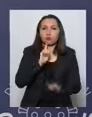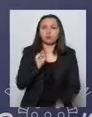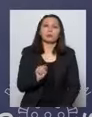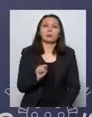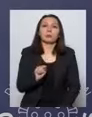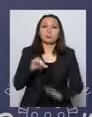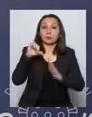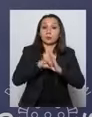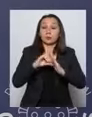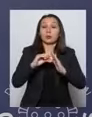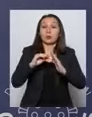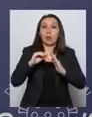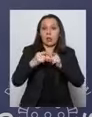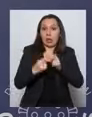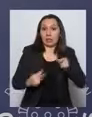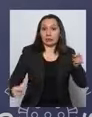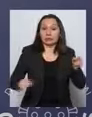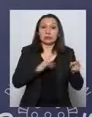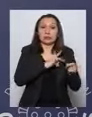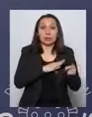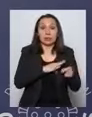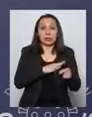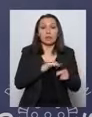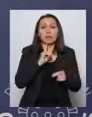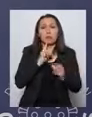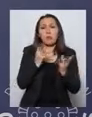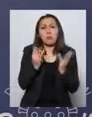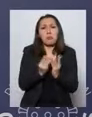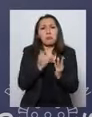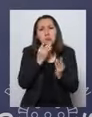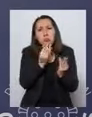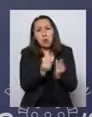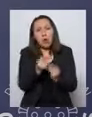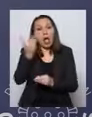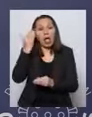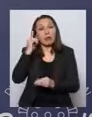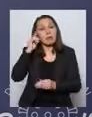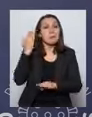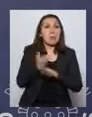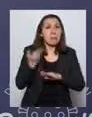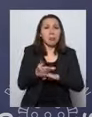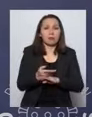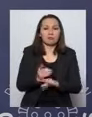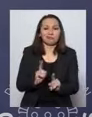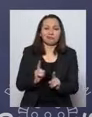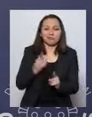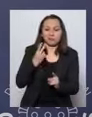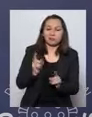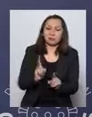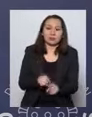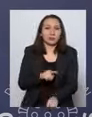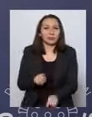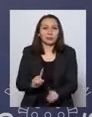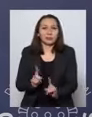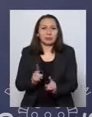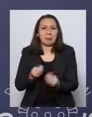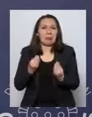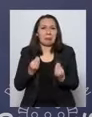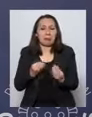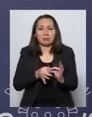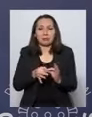cuarentena nacional en un momento en que teníamos muy pocos casos como algunos proponían evidentemente no tenía